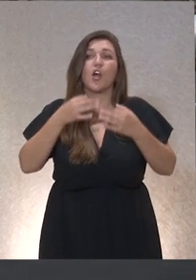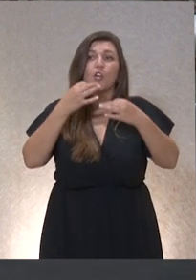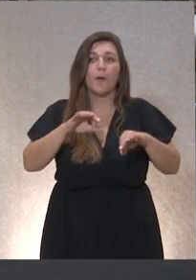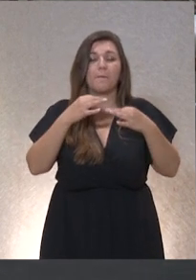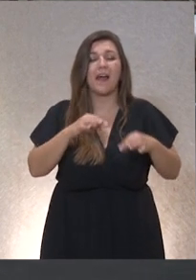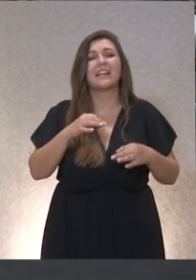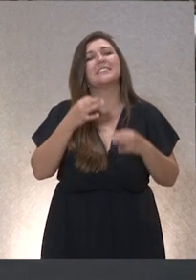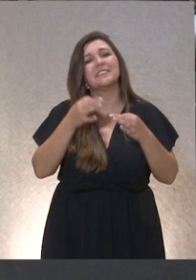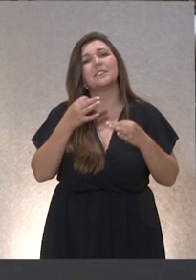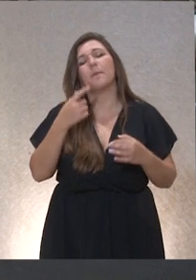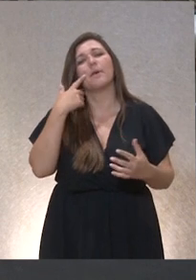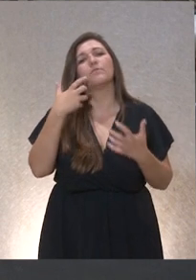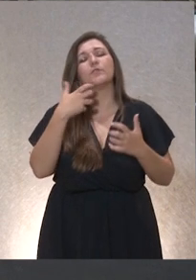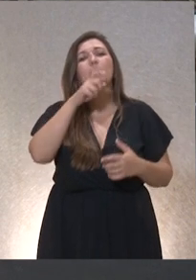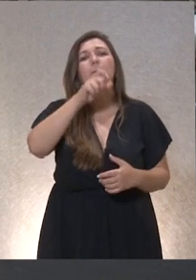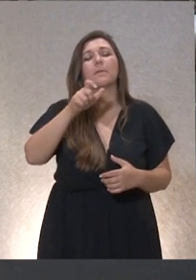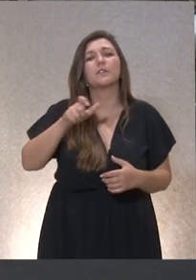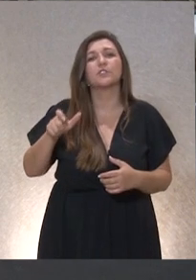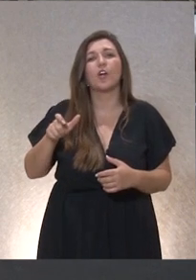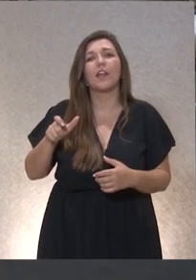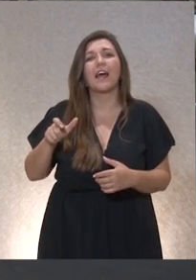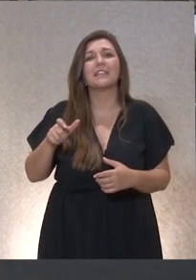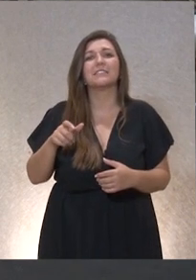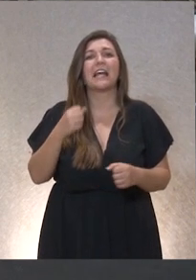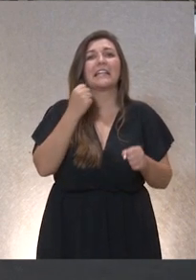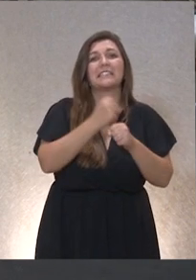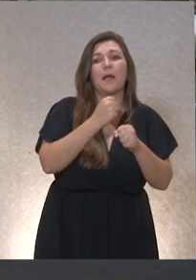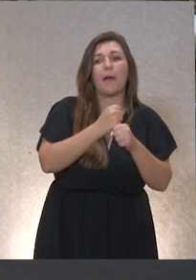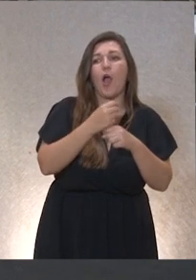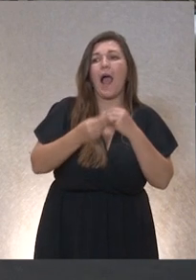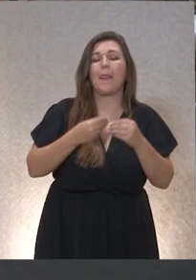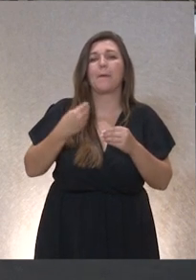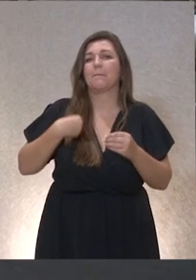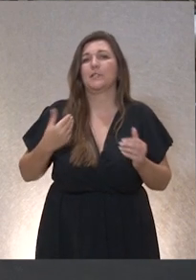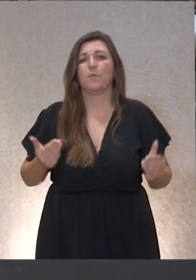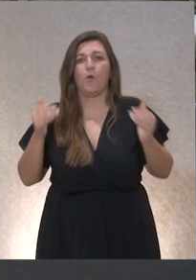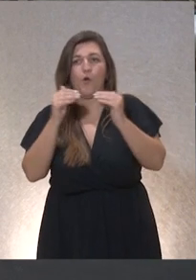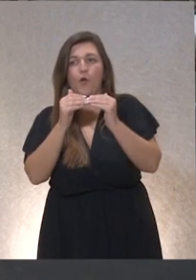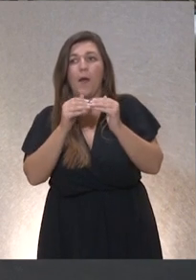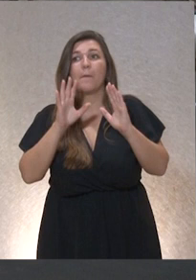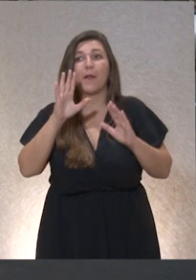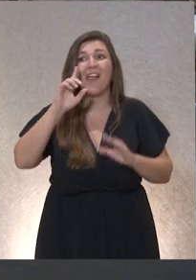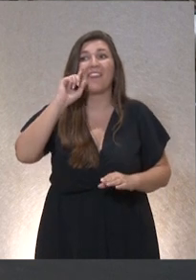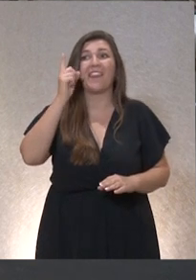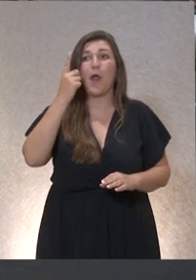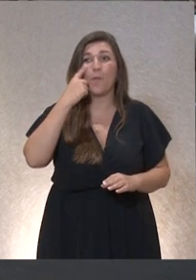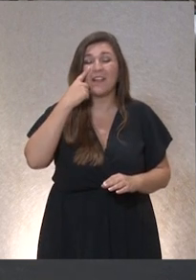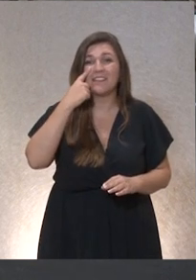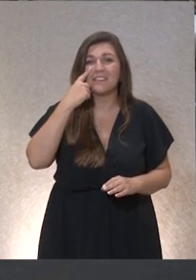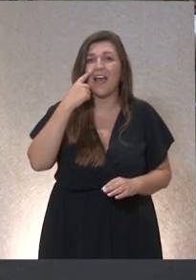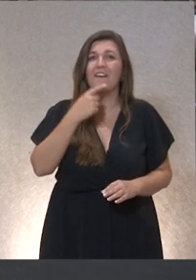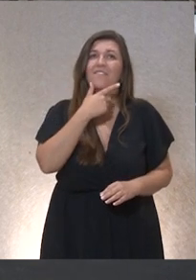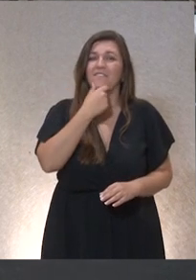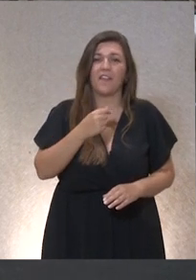impresionado que esas personas hacen el mismo trabajo que los demás Pero tomar conciencia de todo ello y asimilarlo no